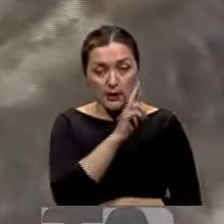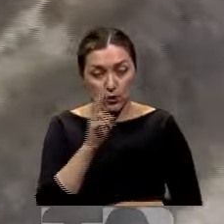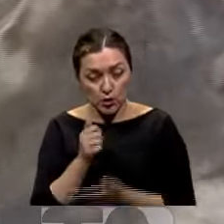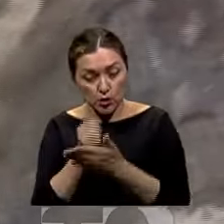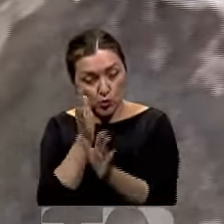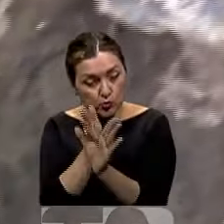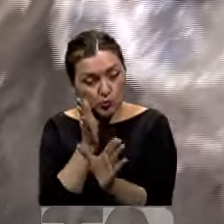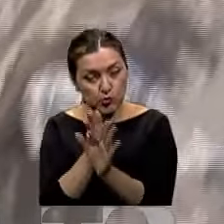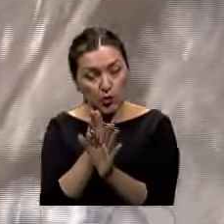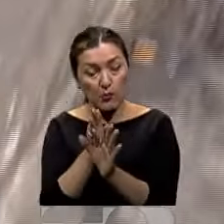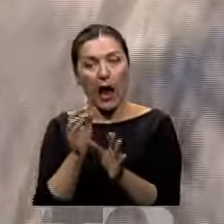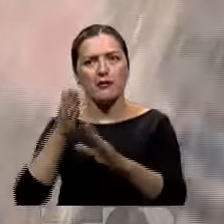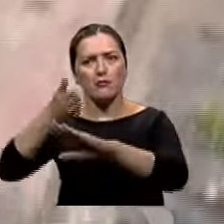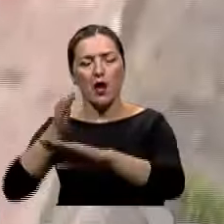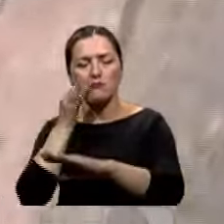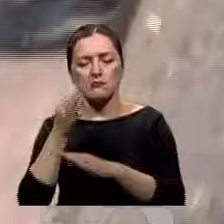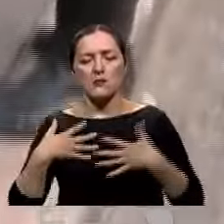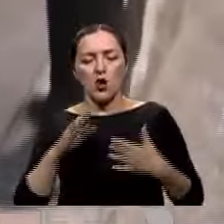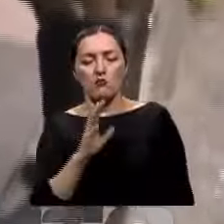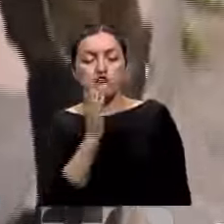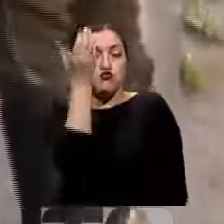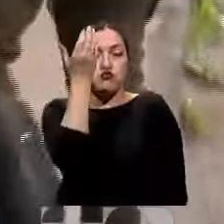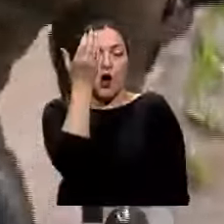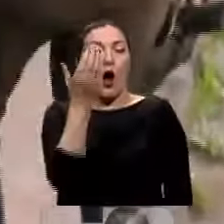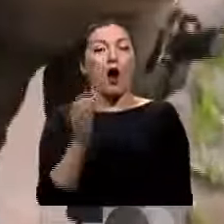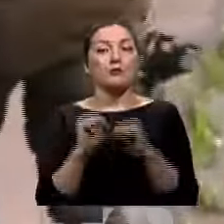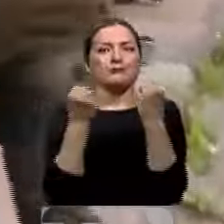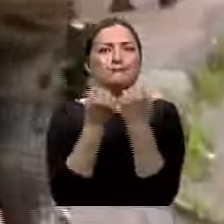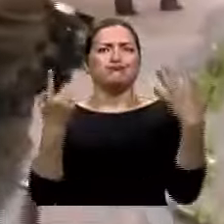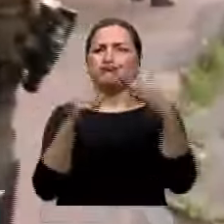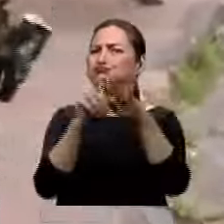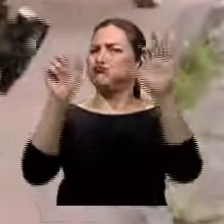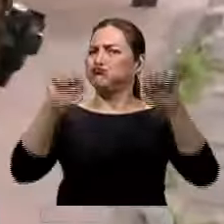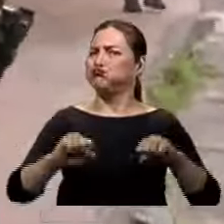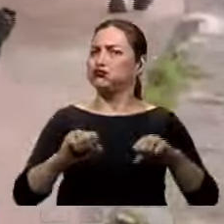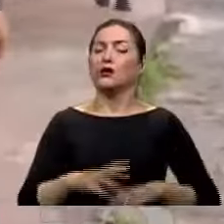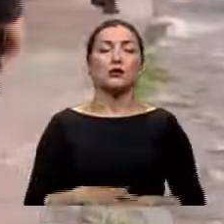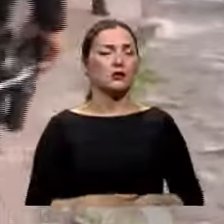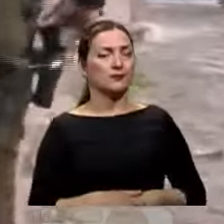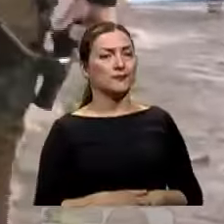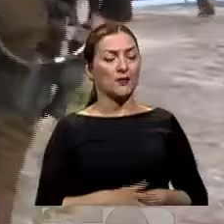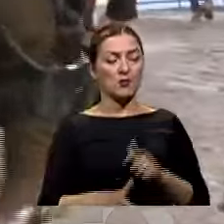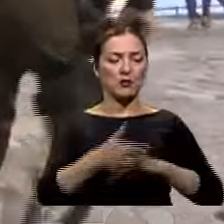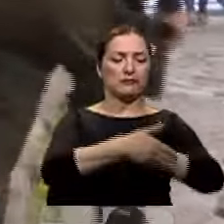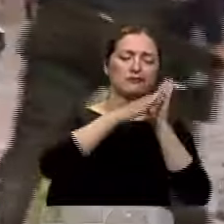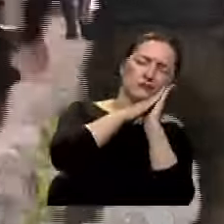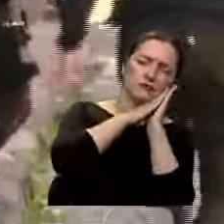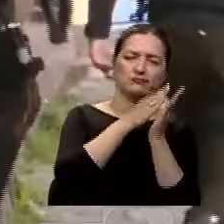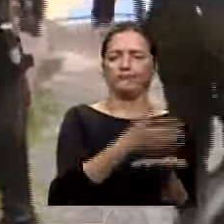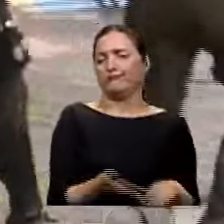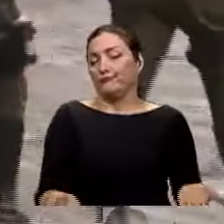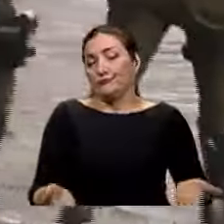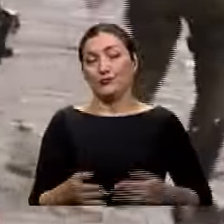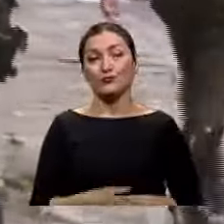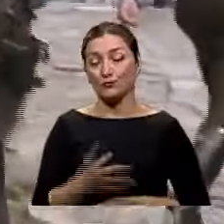se podría decir hasta cierto punto, al 100%, para poder evitar la presencia de estos ciudadanos. Muy